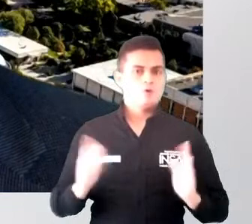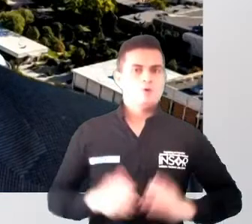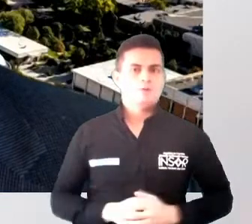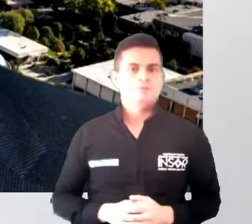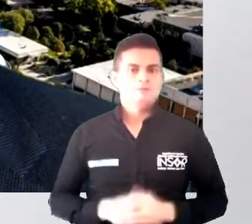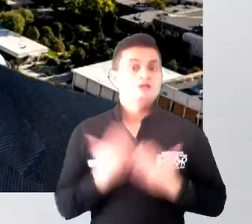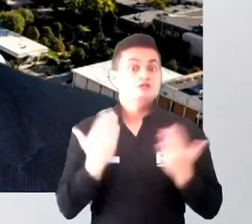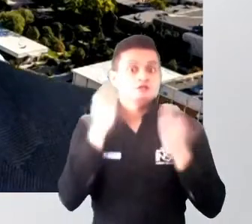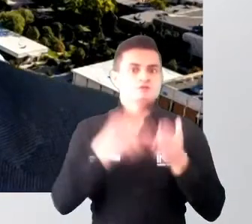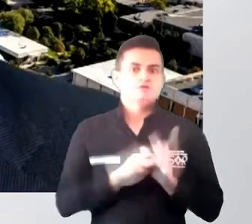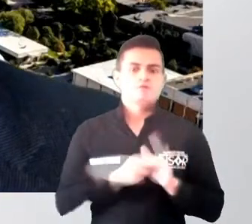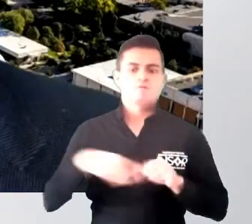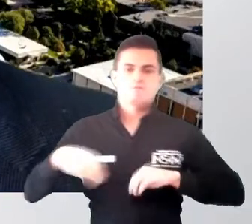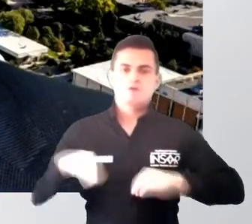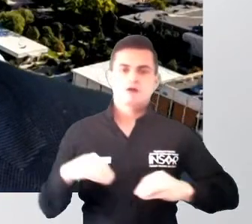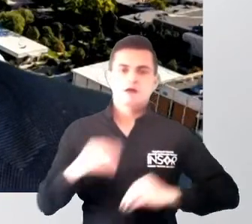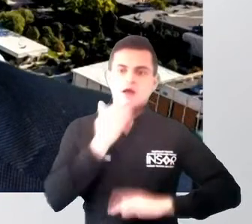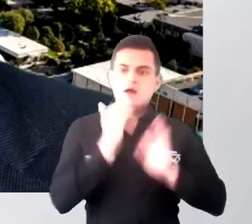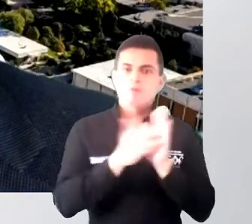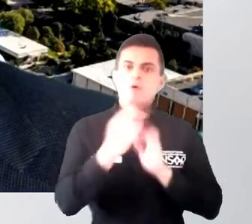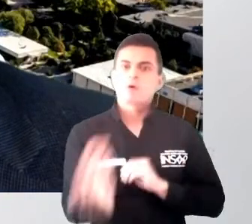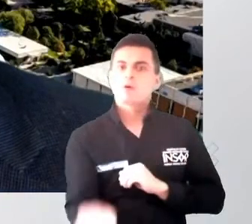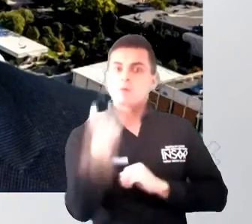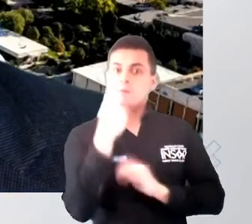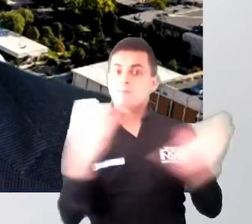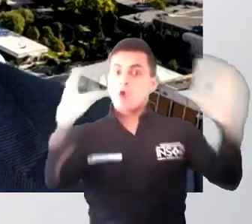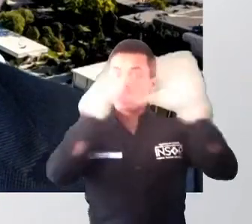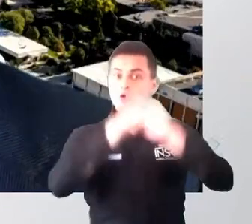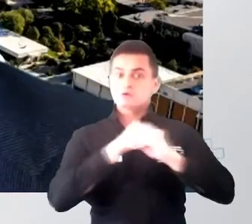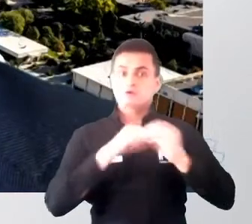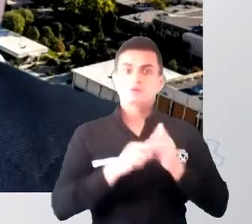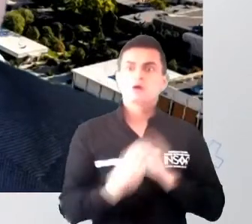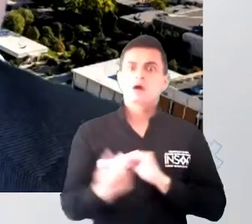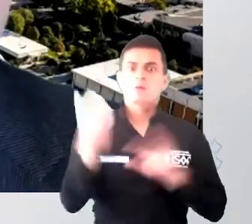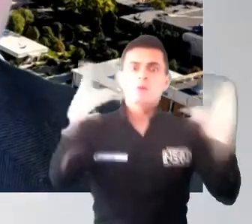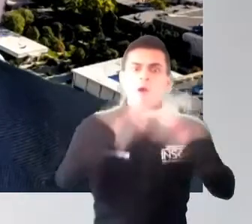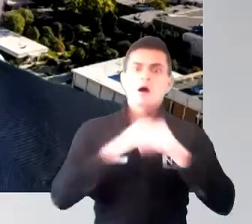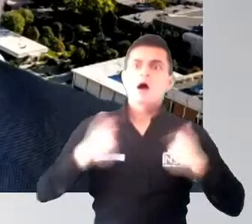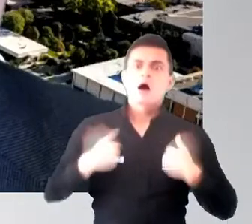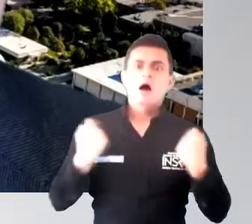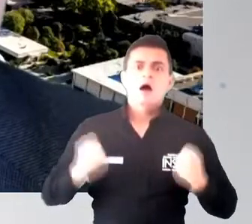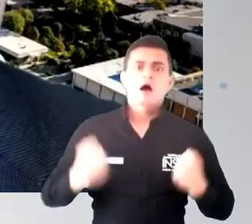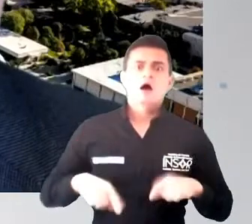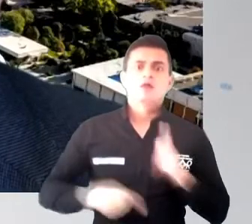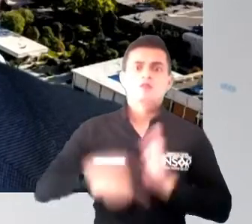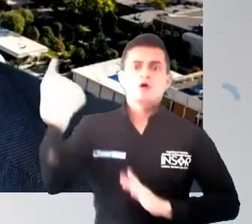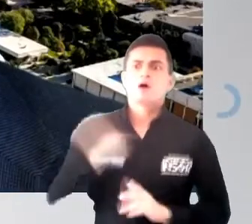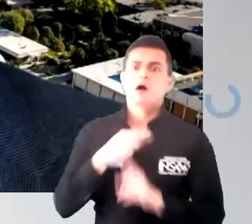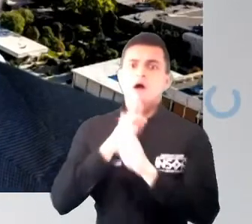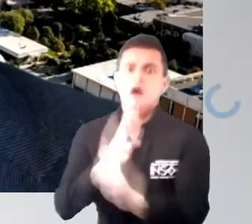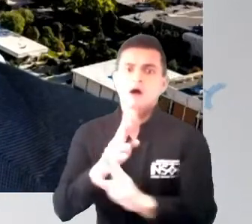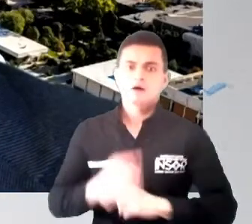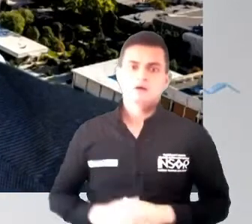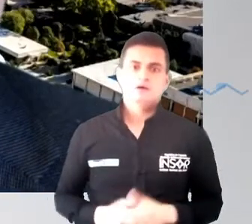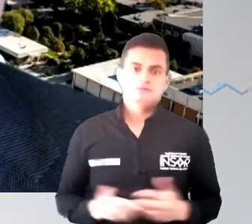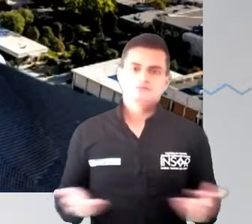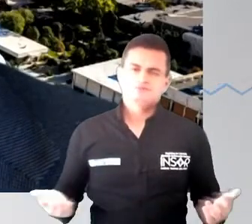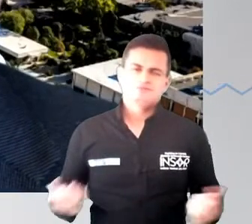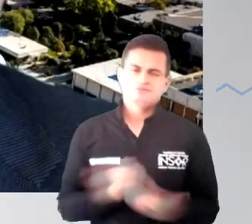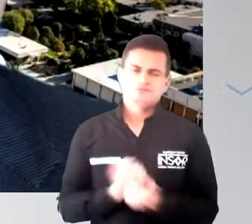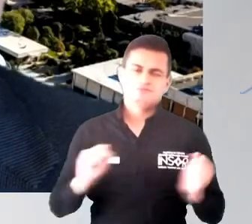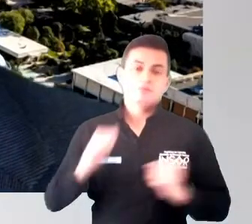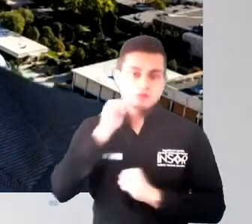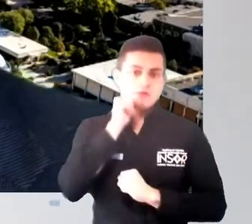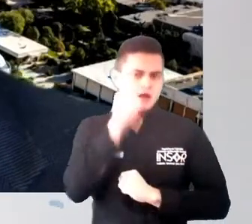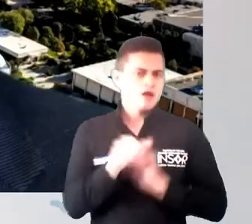una flexibilidad eso. Si ellos me comunican a la noche, yo no me siento que le debo responder a mí mismo en la medianoche. Yo puedo esperar hasta el próximo